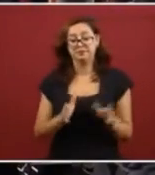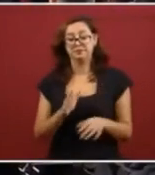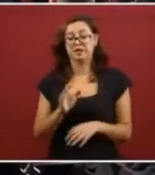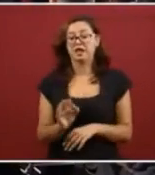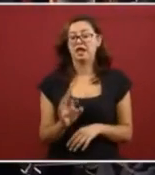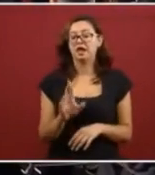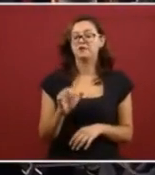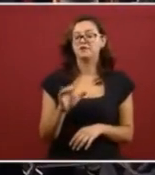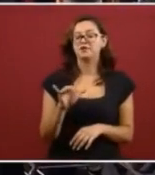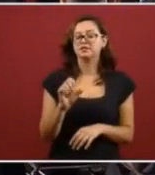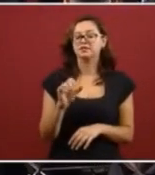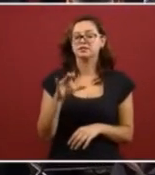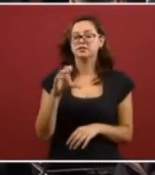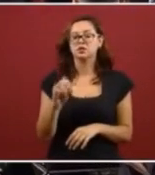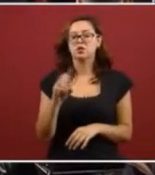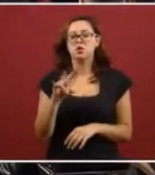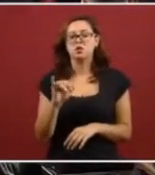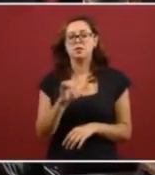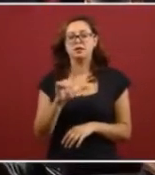Francisco Villa fue